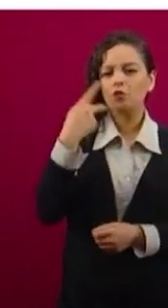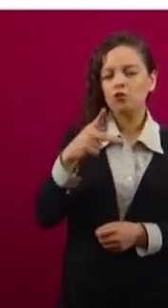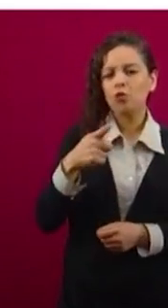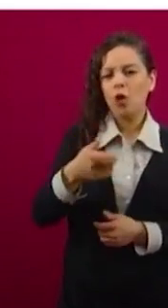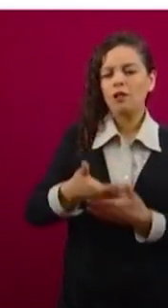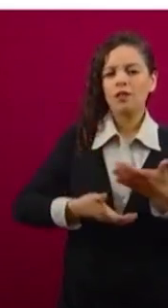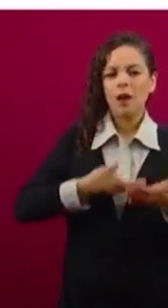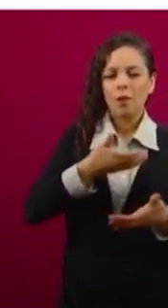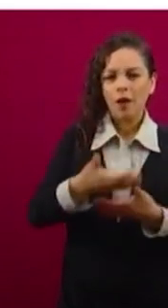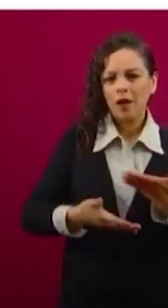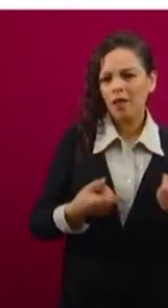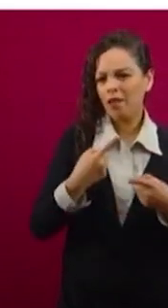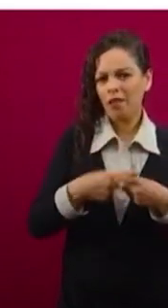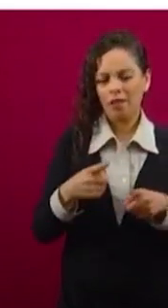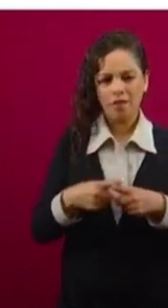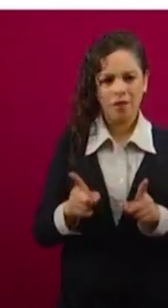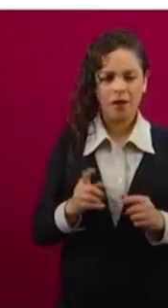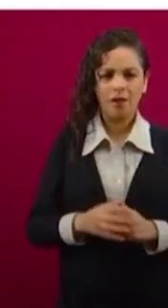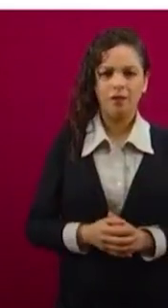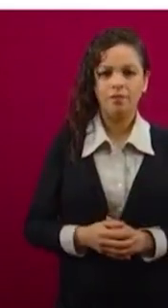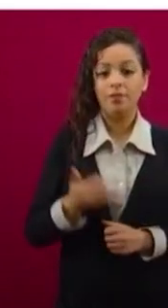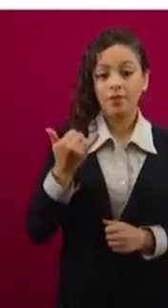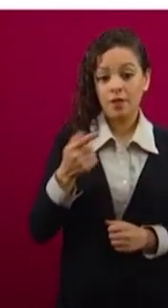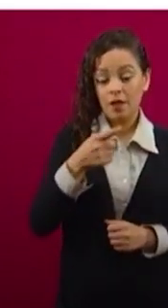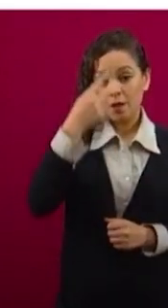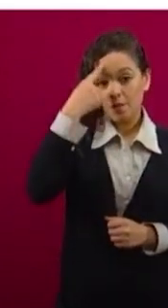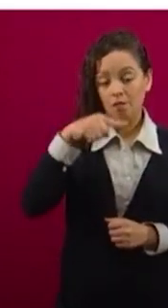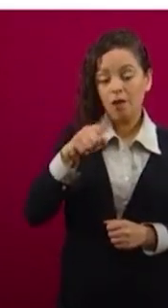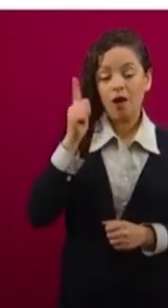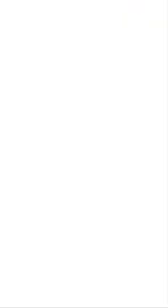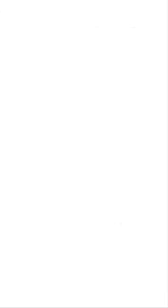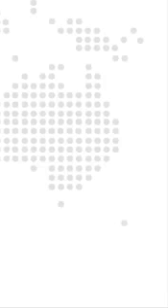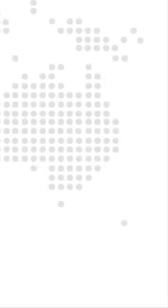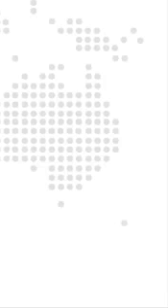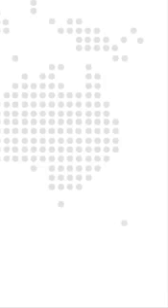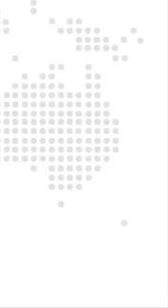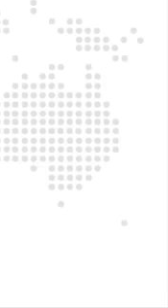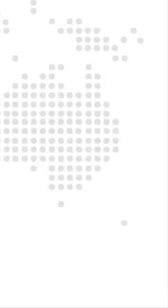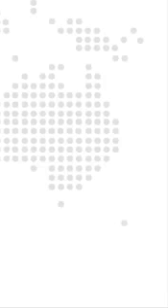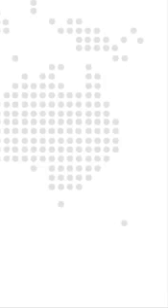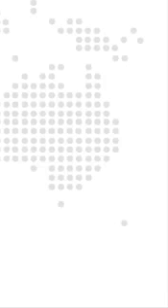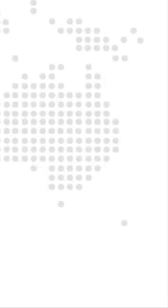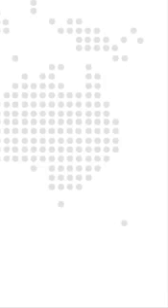sobre todo también como lo han dicho ellos pues para así manteniendo a su personal